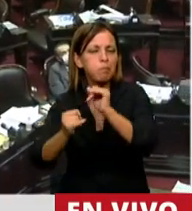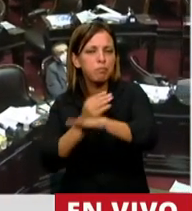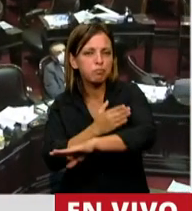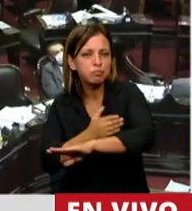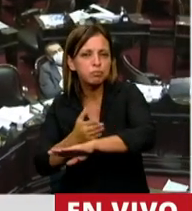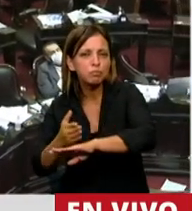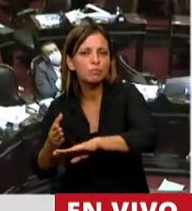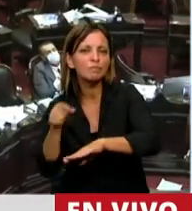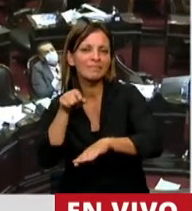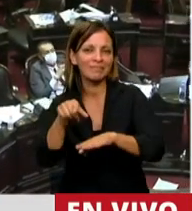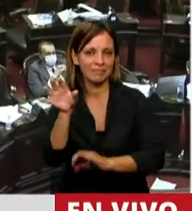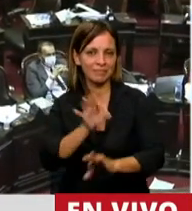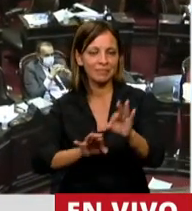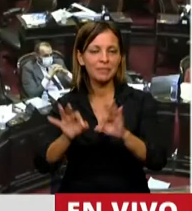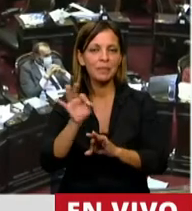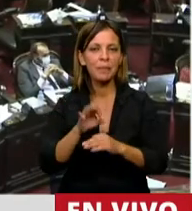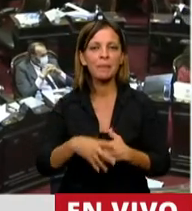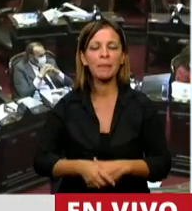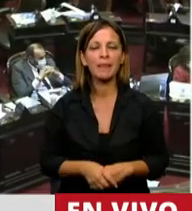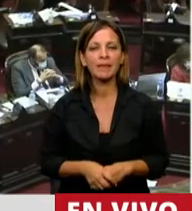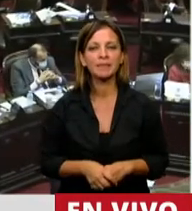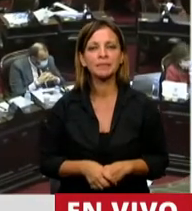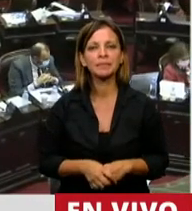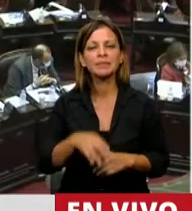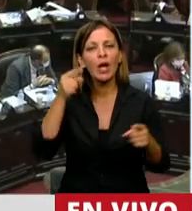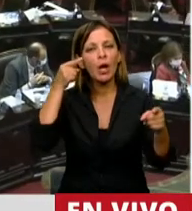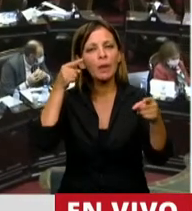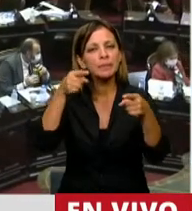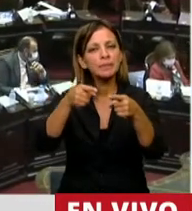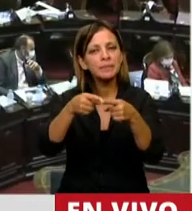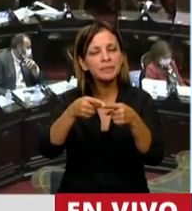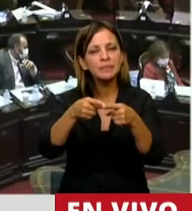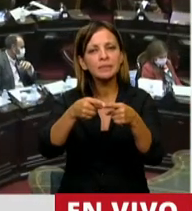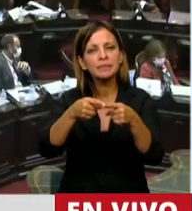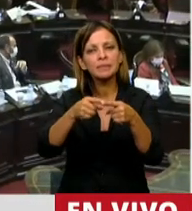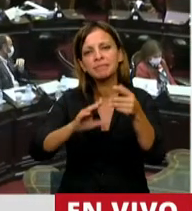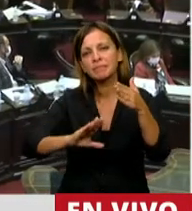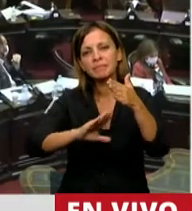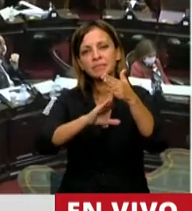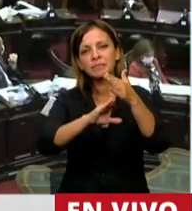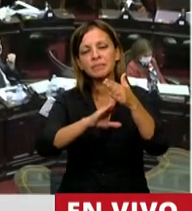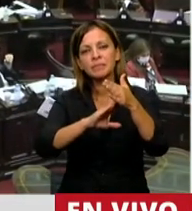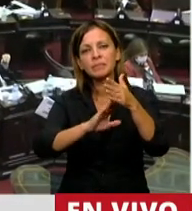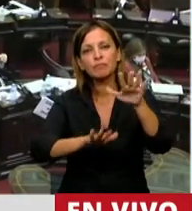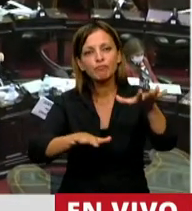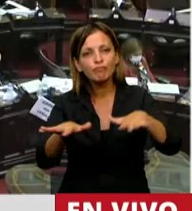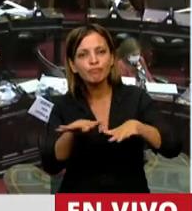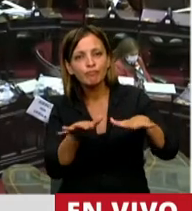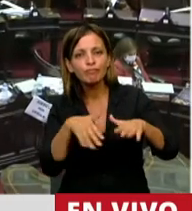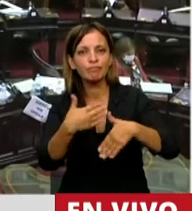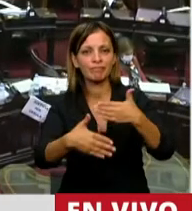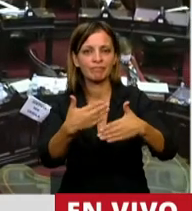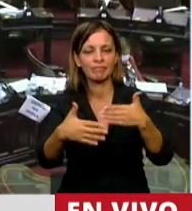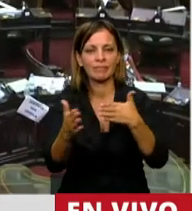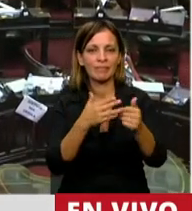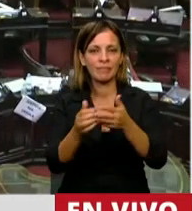de esta iniciativa que, como bien se dijo, busca fundamentalmente promover la actividad de la construcción en